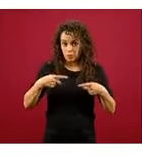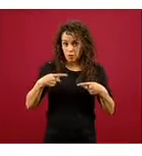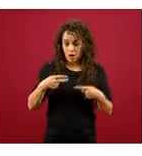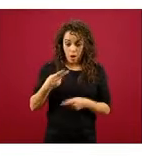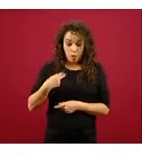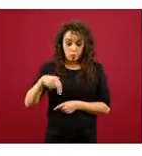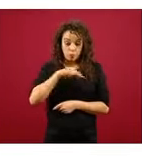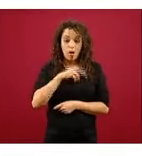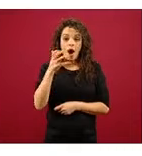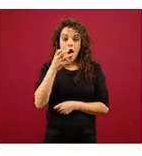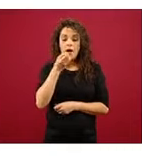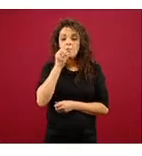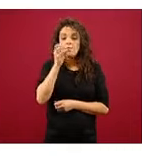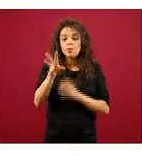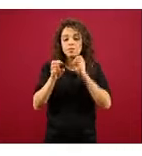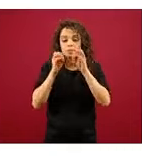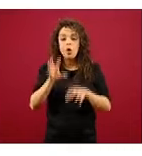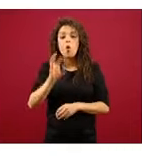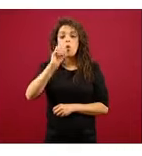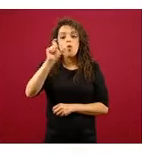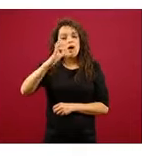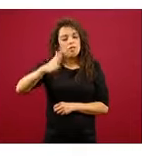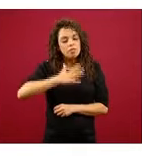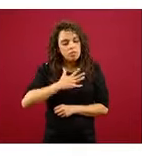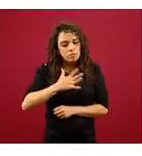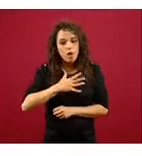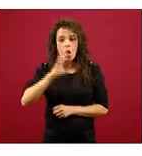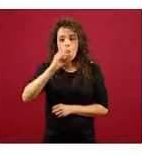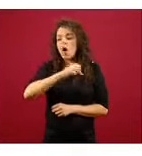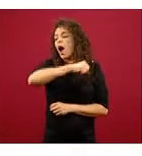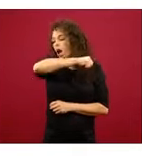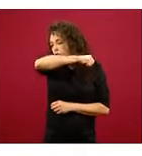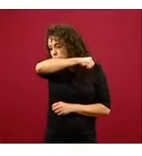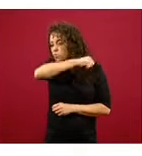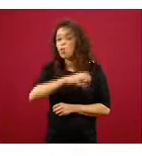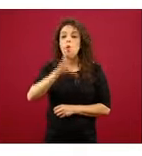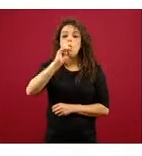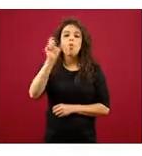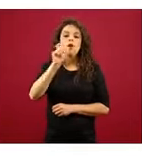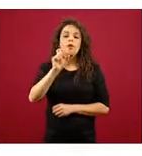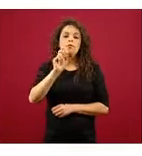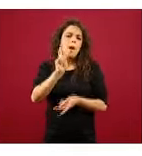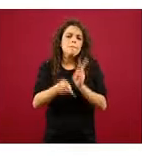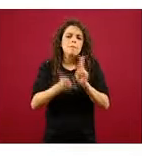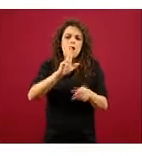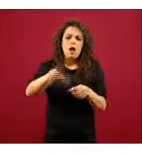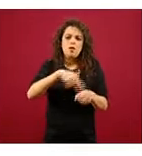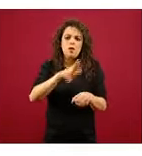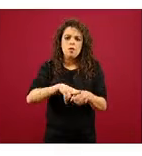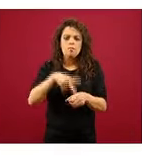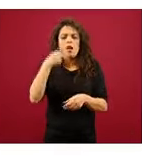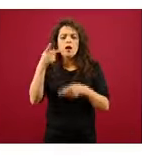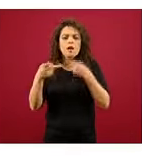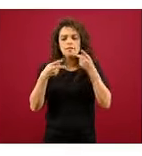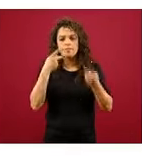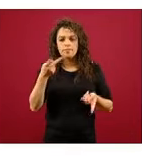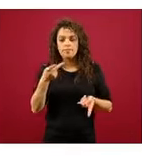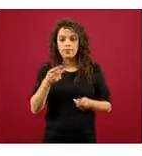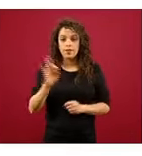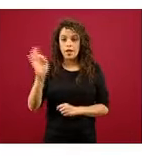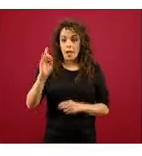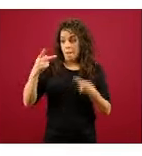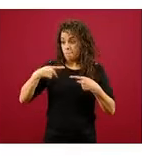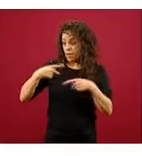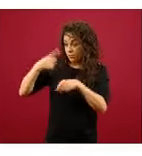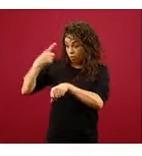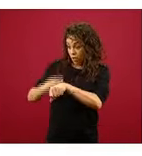nosotros cuando tosemos o cuando estornudamos, cuando hablamos, ya lo hemos comentado. Entonces, cuando una persona está enferma y